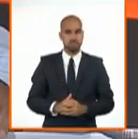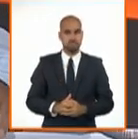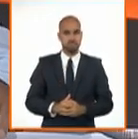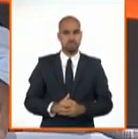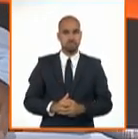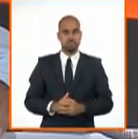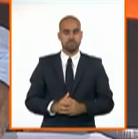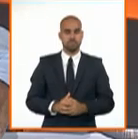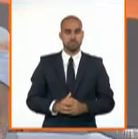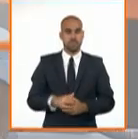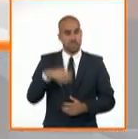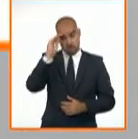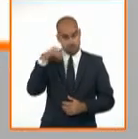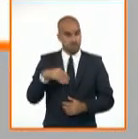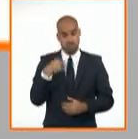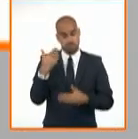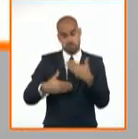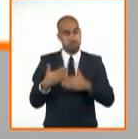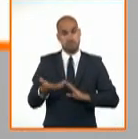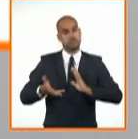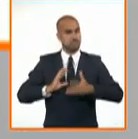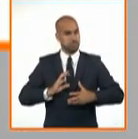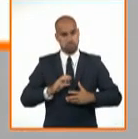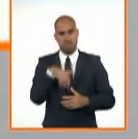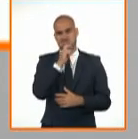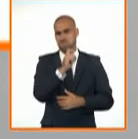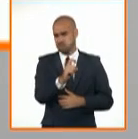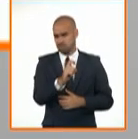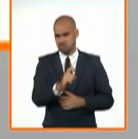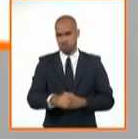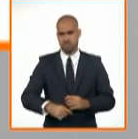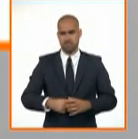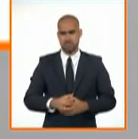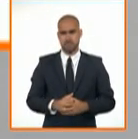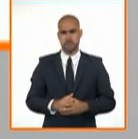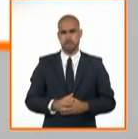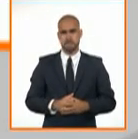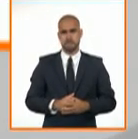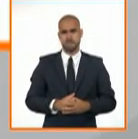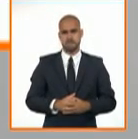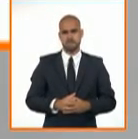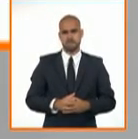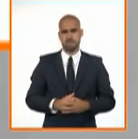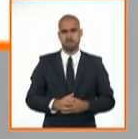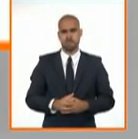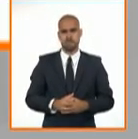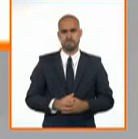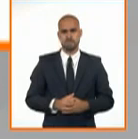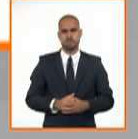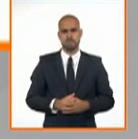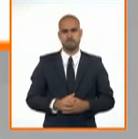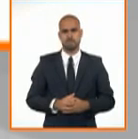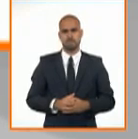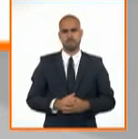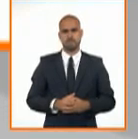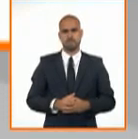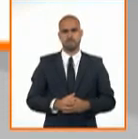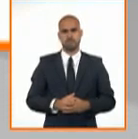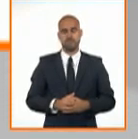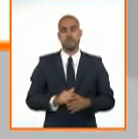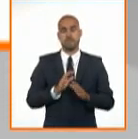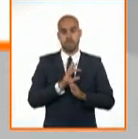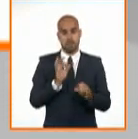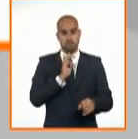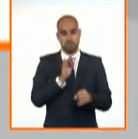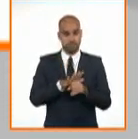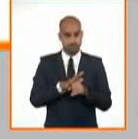muy compleja y muy difícil es decir que los bloques técnicos bueno desde su arranque hasta el día de hoy también